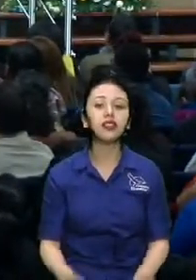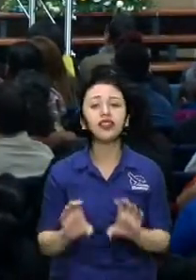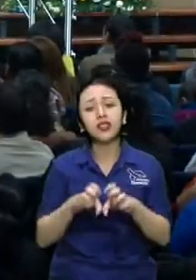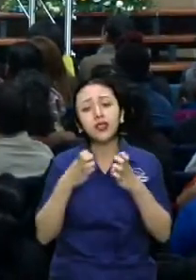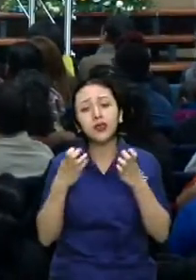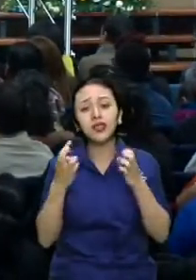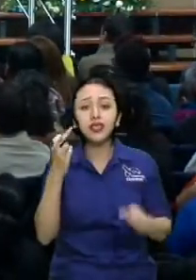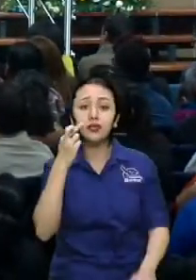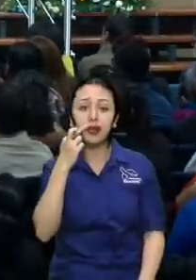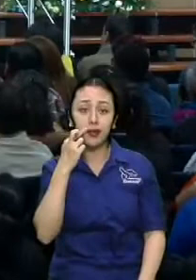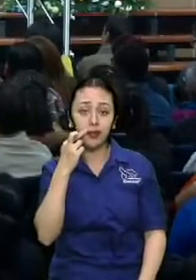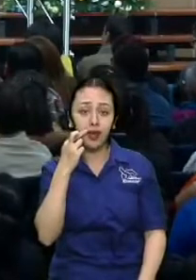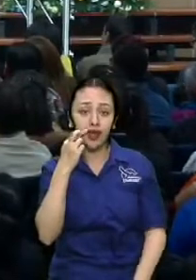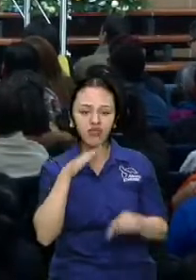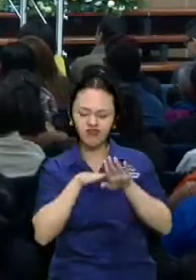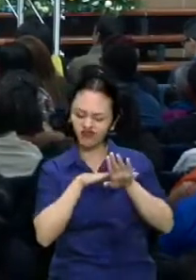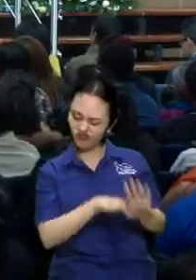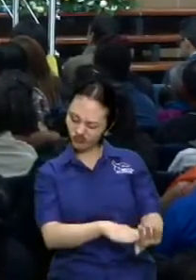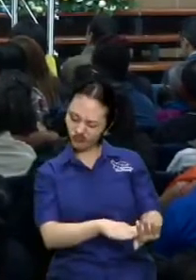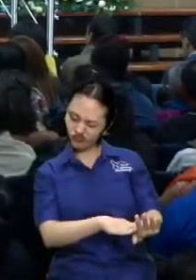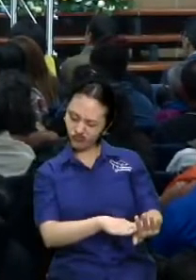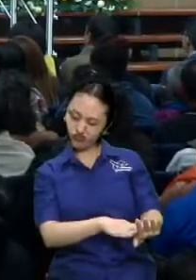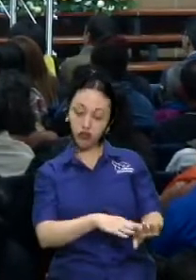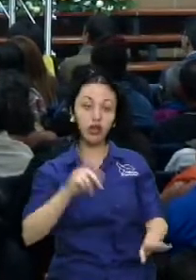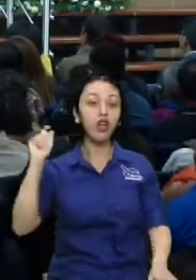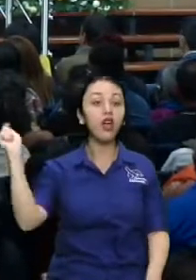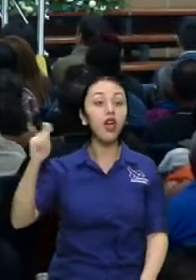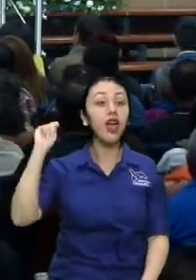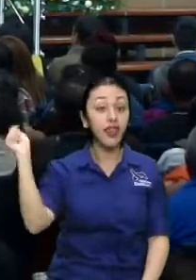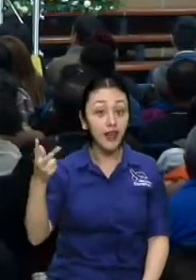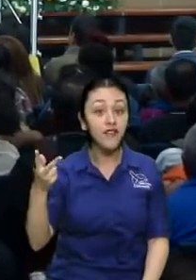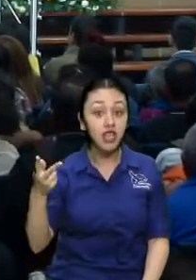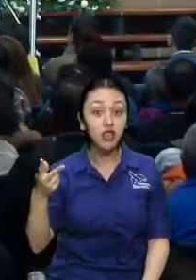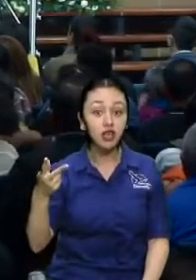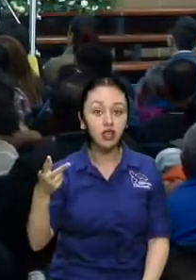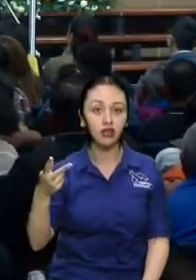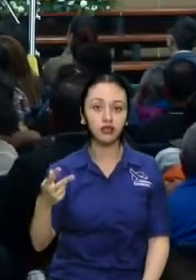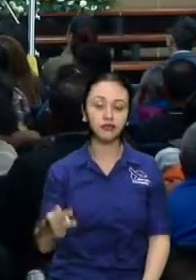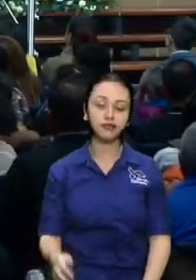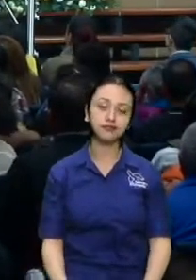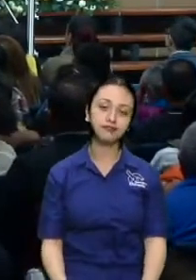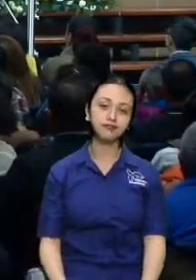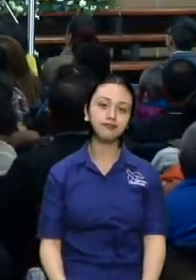no. Ese no la hace. Bueno.